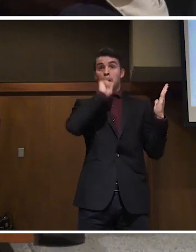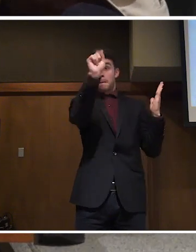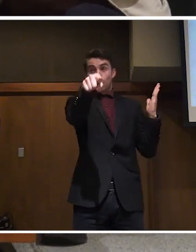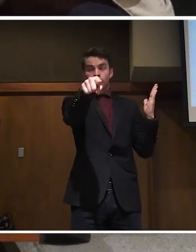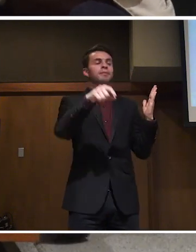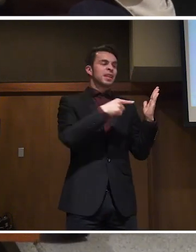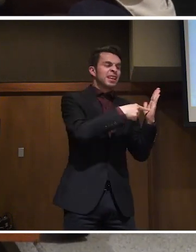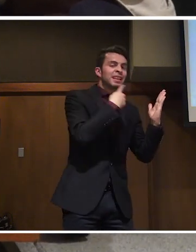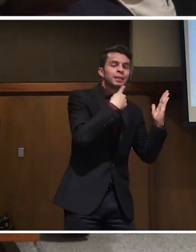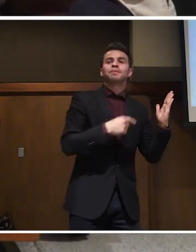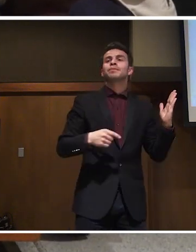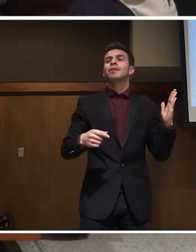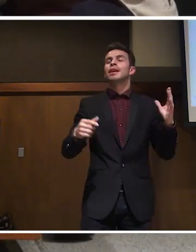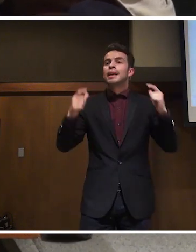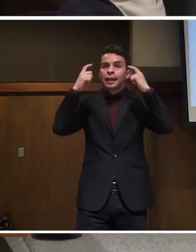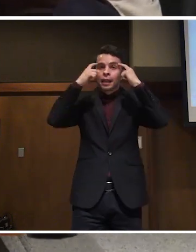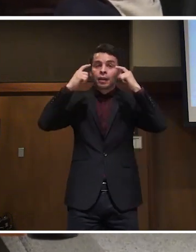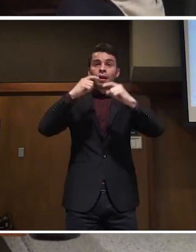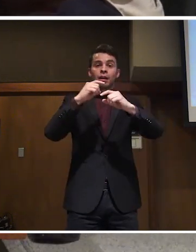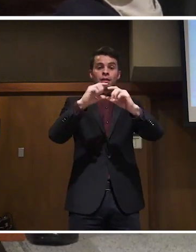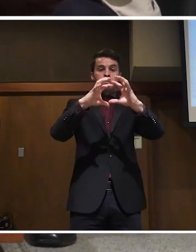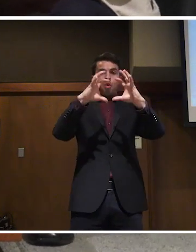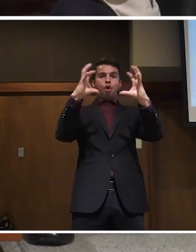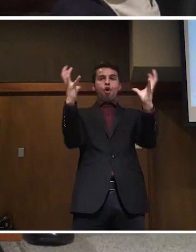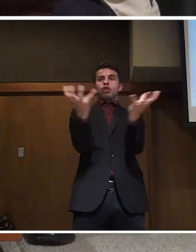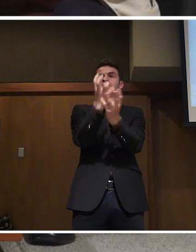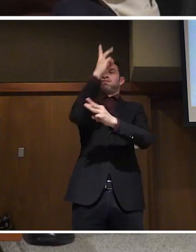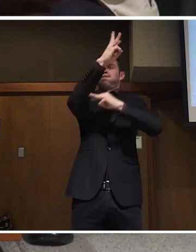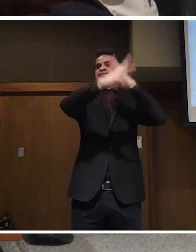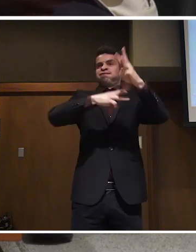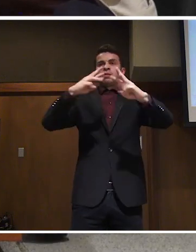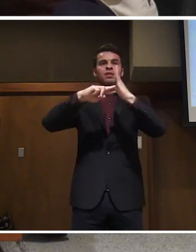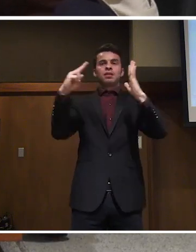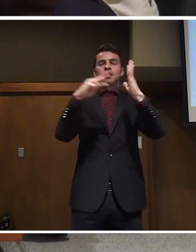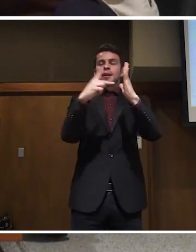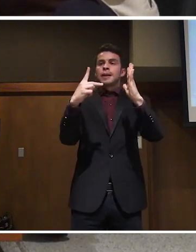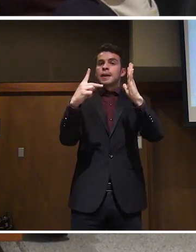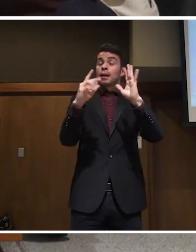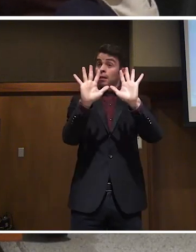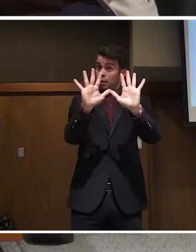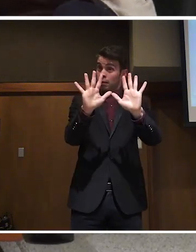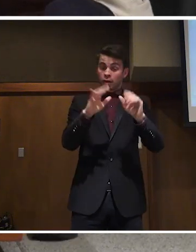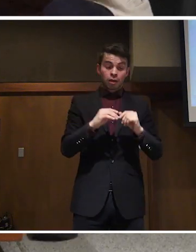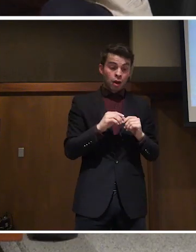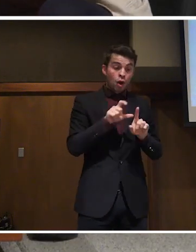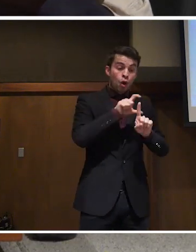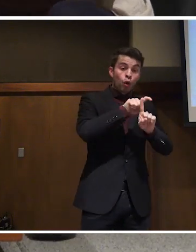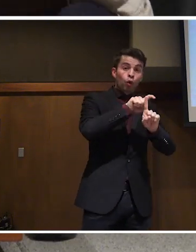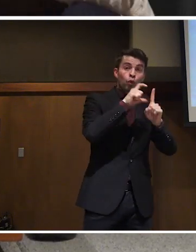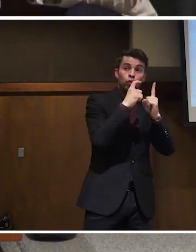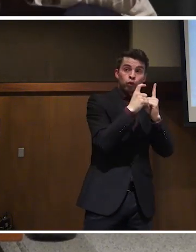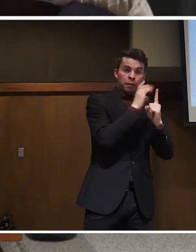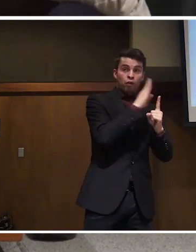Y una es: en un mundo globalizado, ¿las bibliotecas deben promover nuevas culturas o conservar las que están